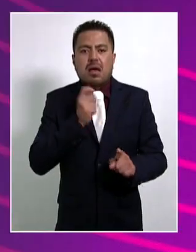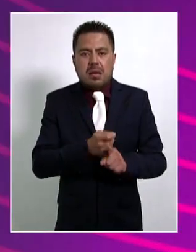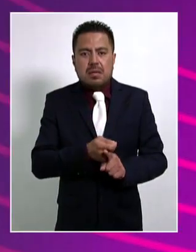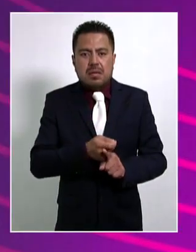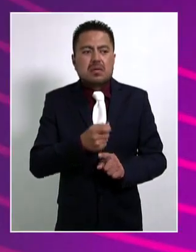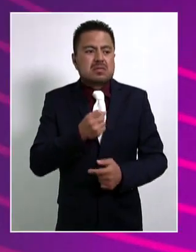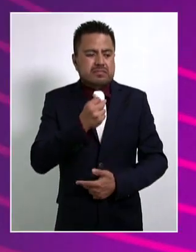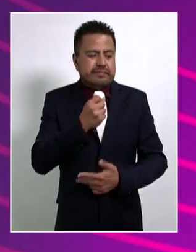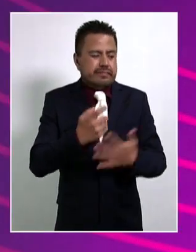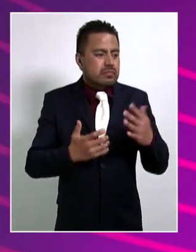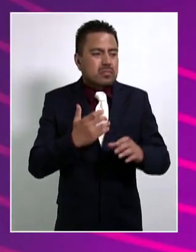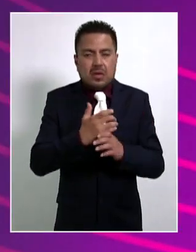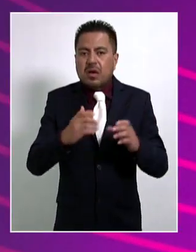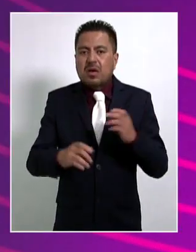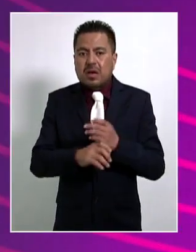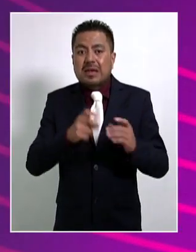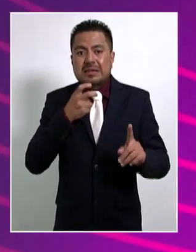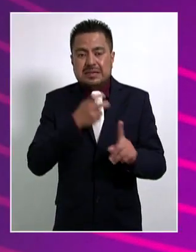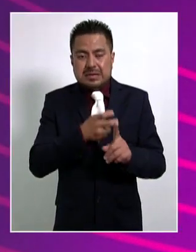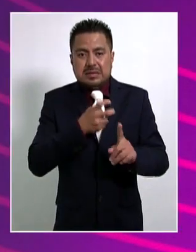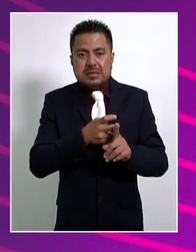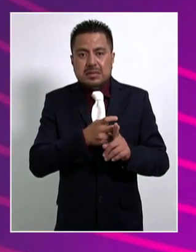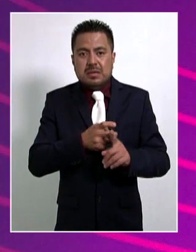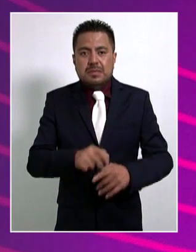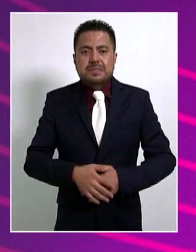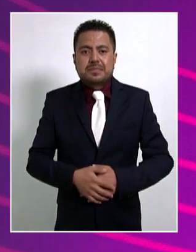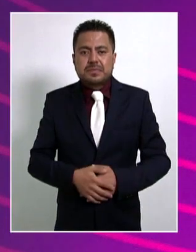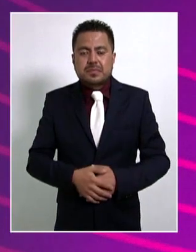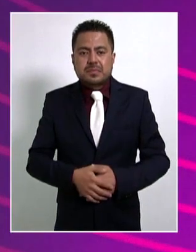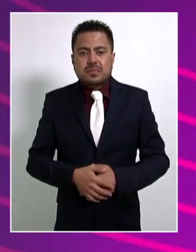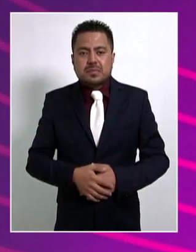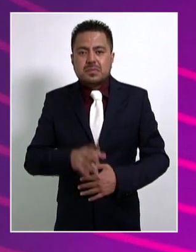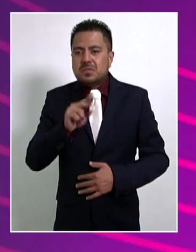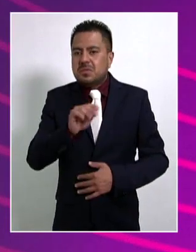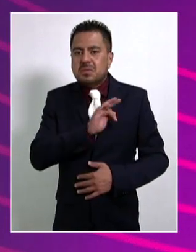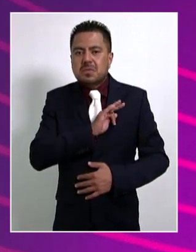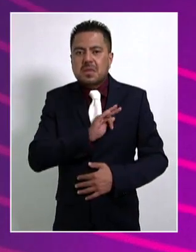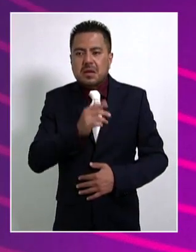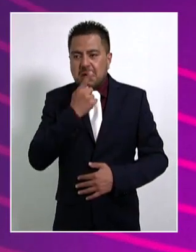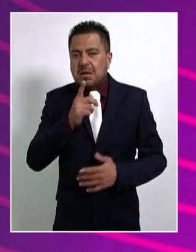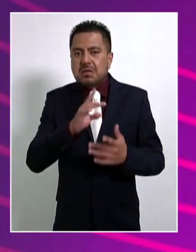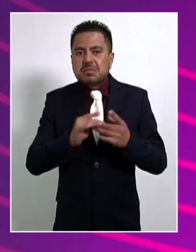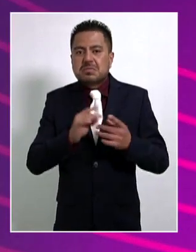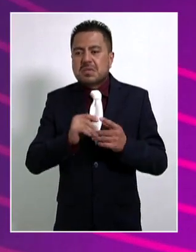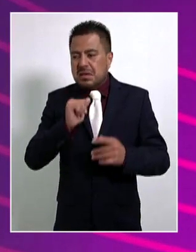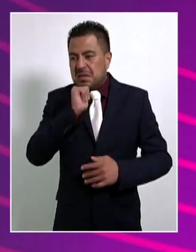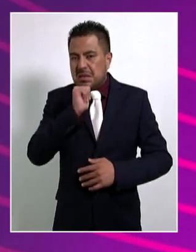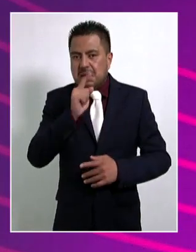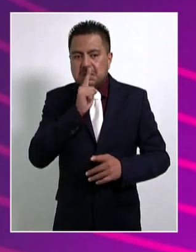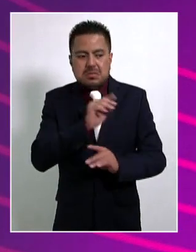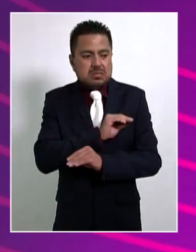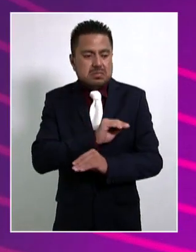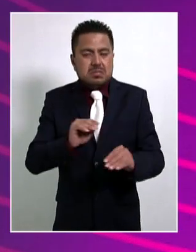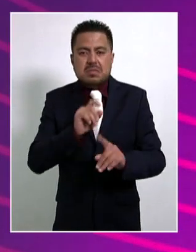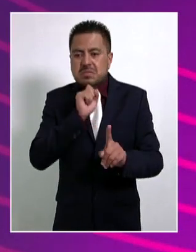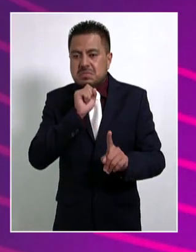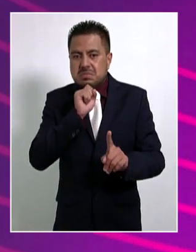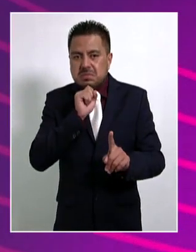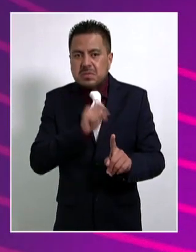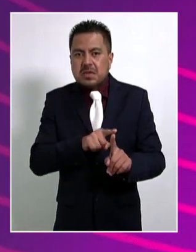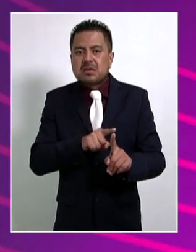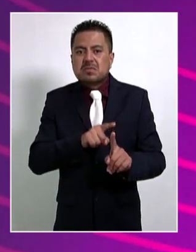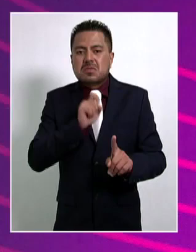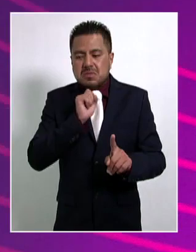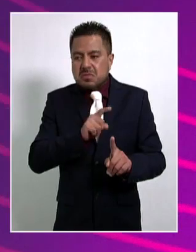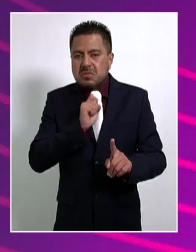esas múltiples cosas que no podemos decir absolutamente nada y que la misma